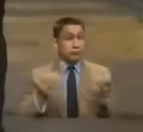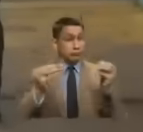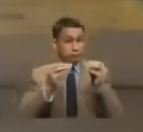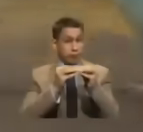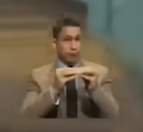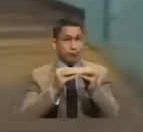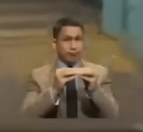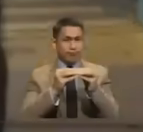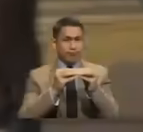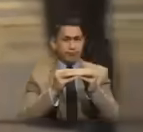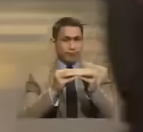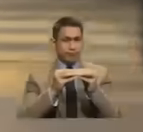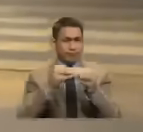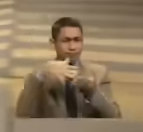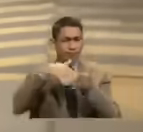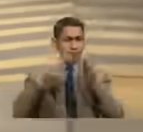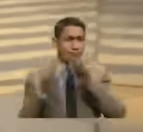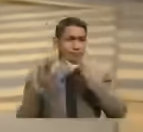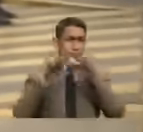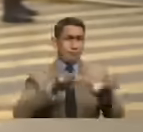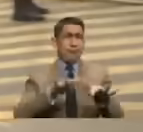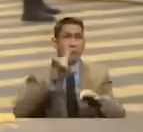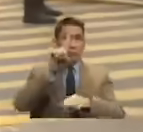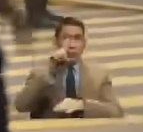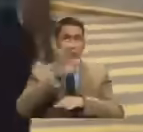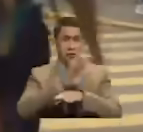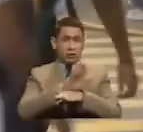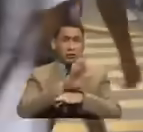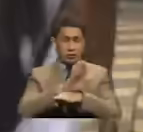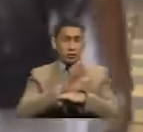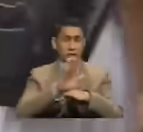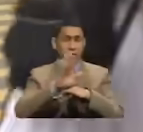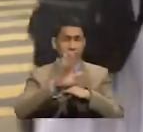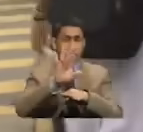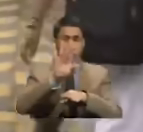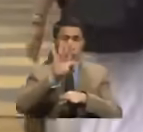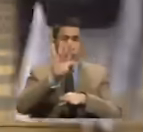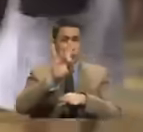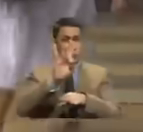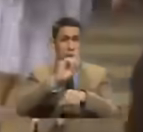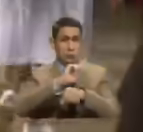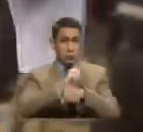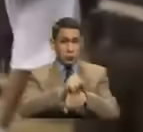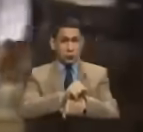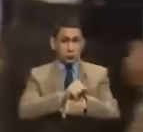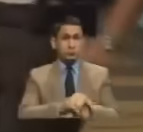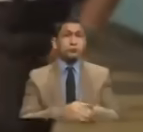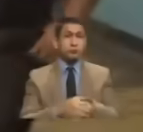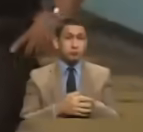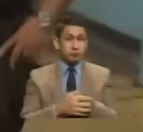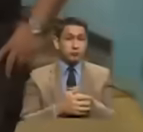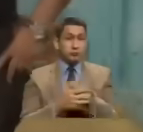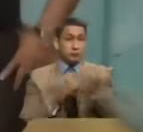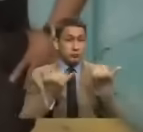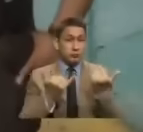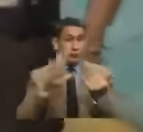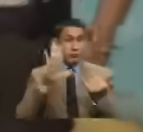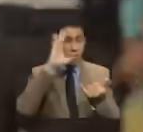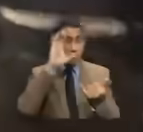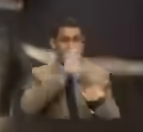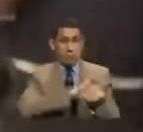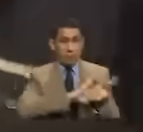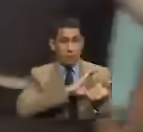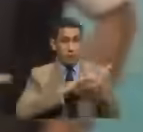gran afluencia de estudiantes, siendo las 3:08 de la tarde, en donde se encuentra la Policía Nacional efectuando los